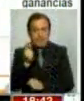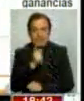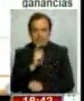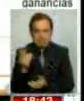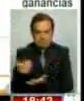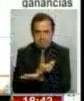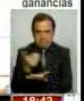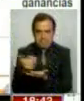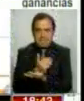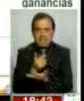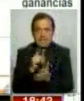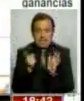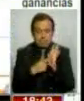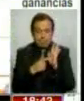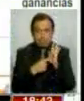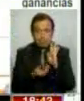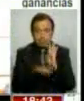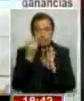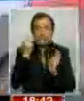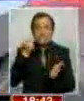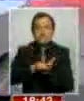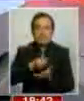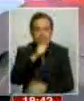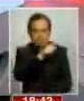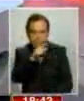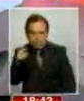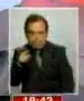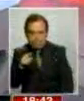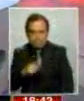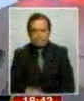ganar. El alza de impuestos será costeada por usted.